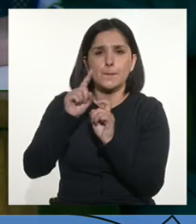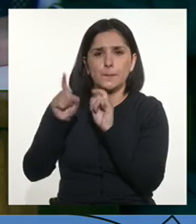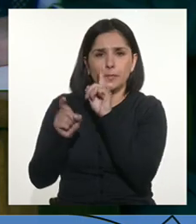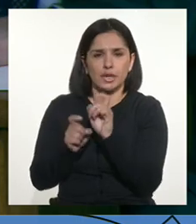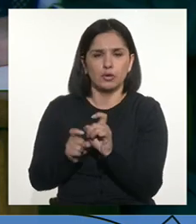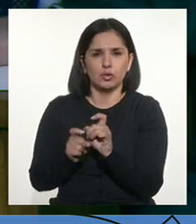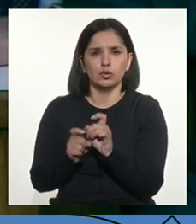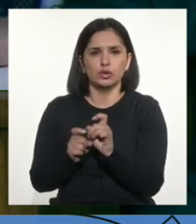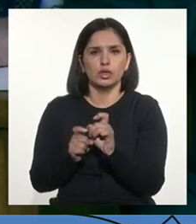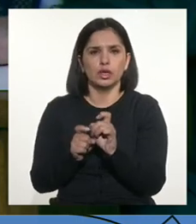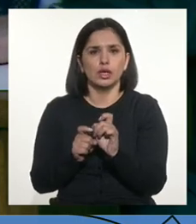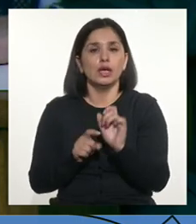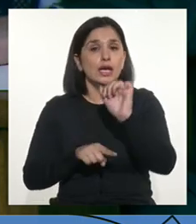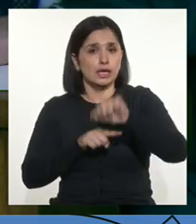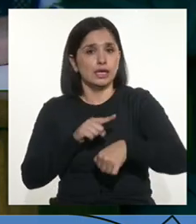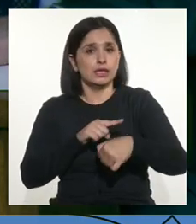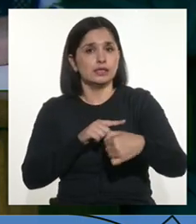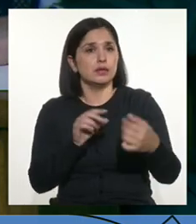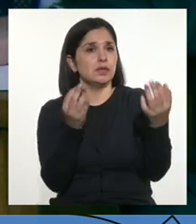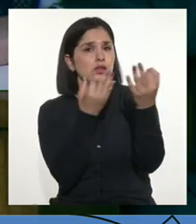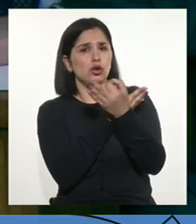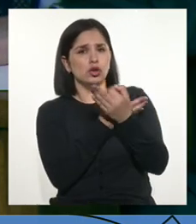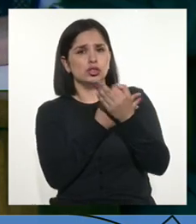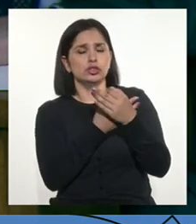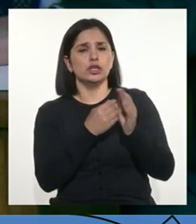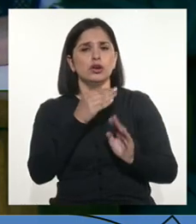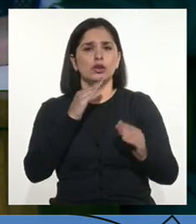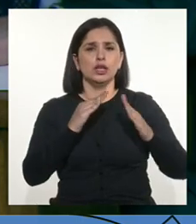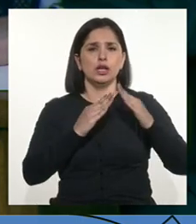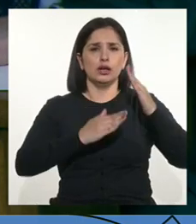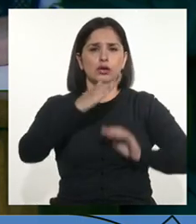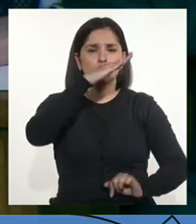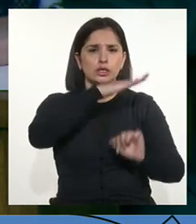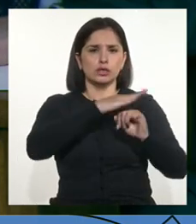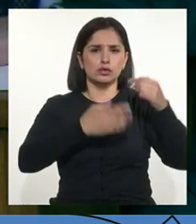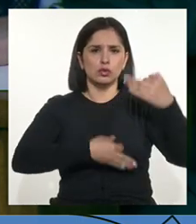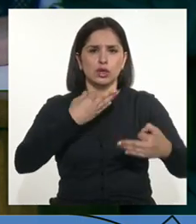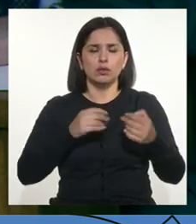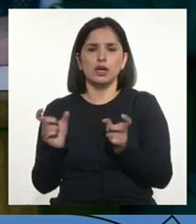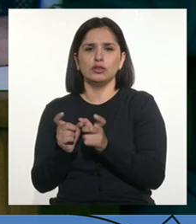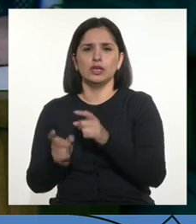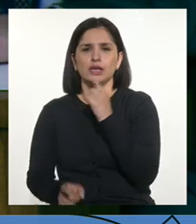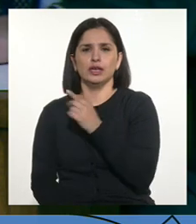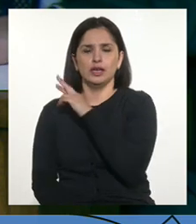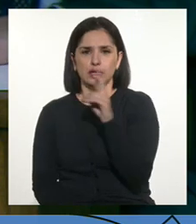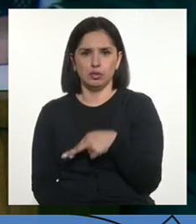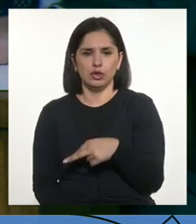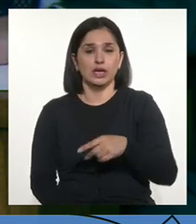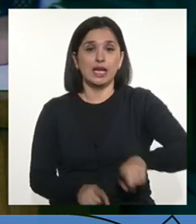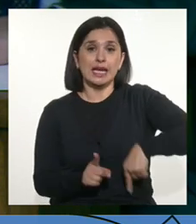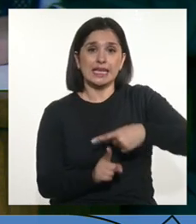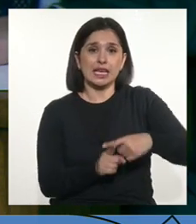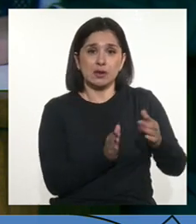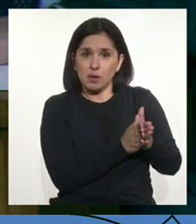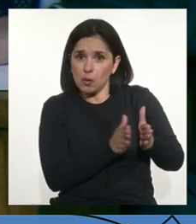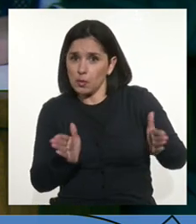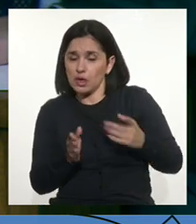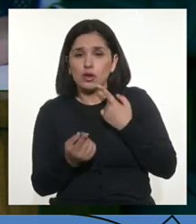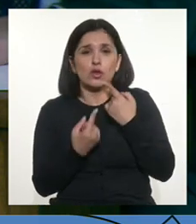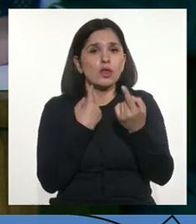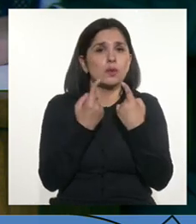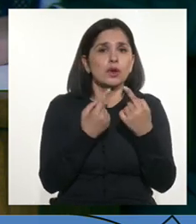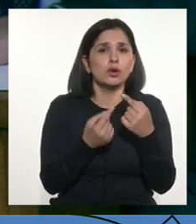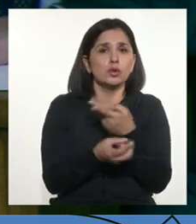acogiendo las sugerencias suprime la contraloría general de la república y además se plantea que tiene que haber un periodo de consulta pública y participación